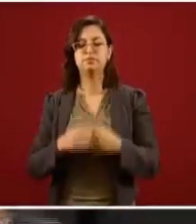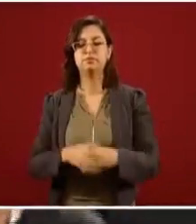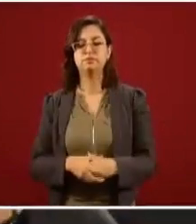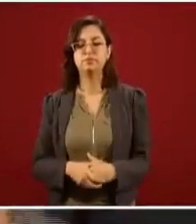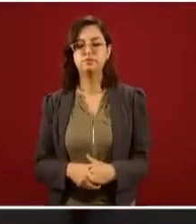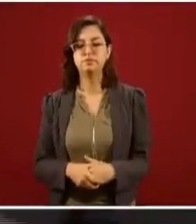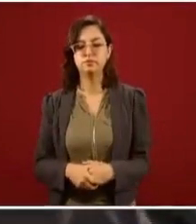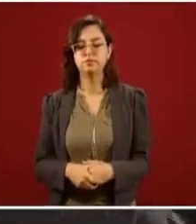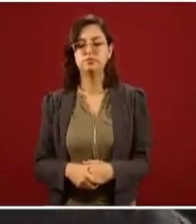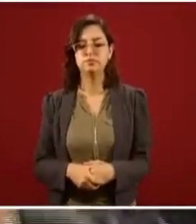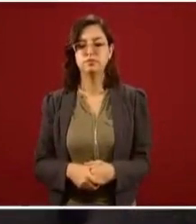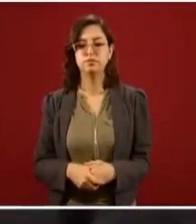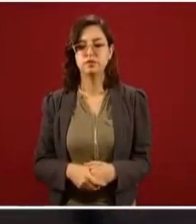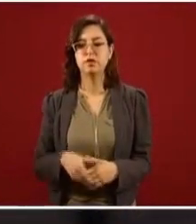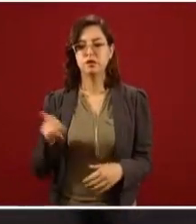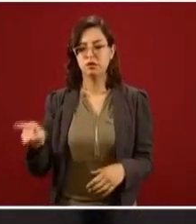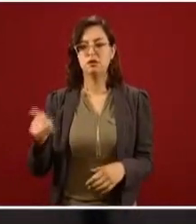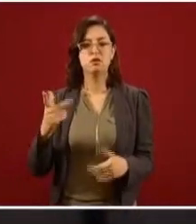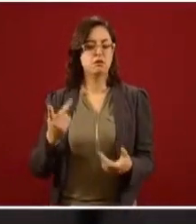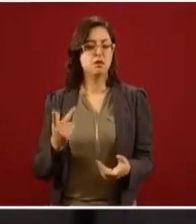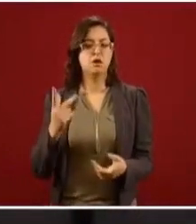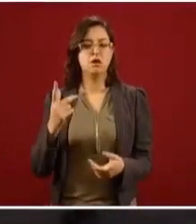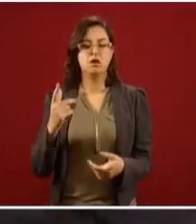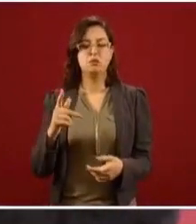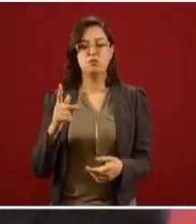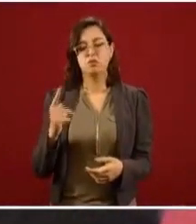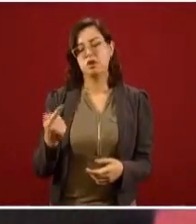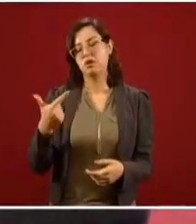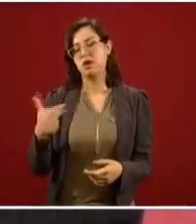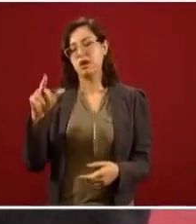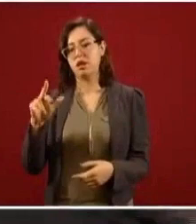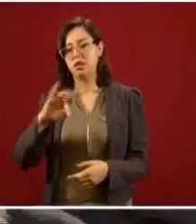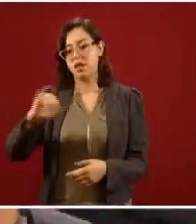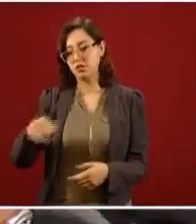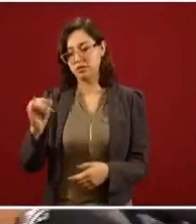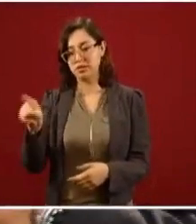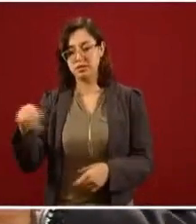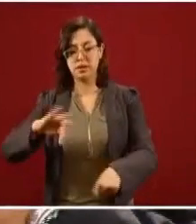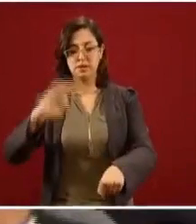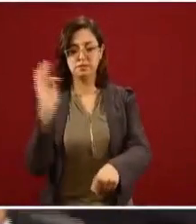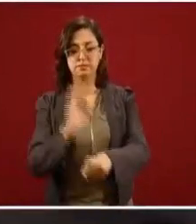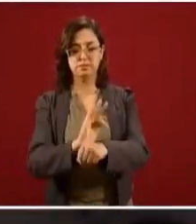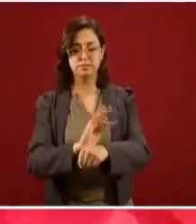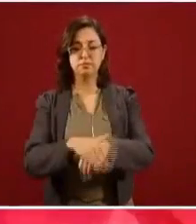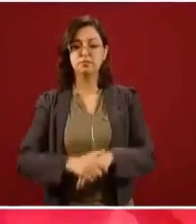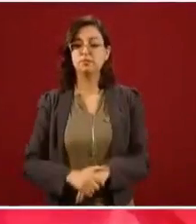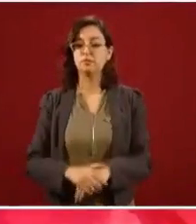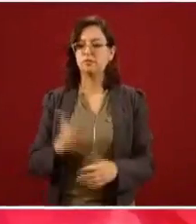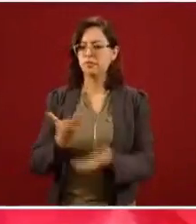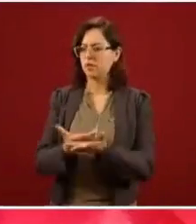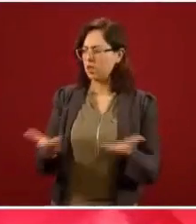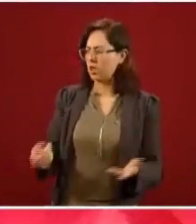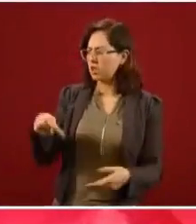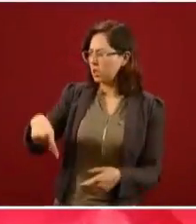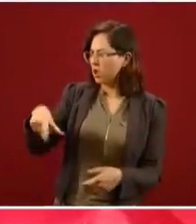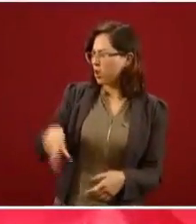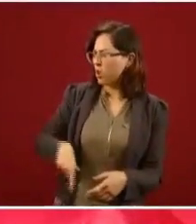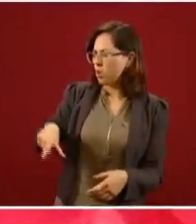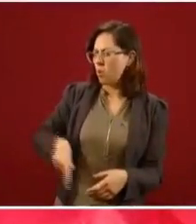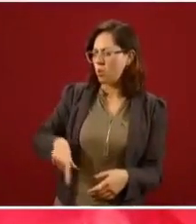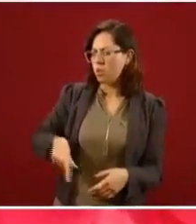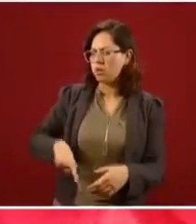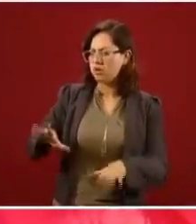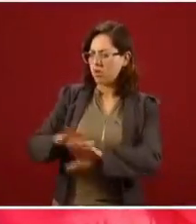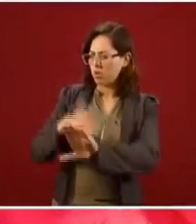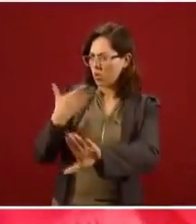Sí, Calderón. Lo hace la Procuraduría, ¿sí? Entonces, este gobierno tampoco ha insistido en ir tras